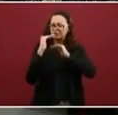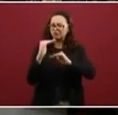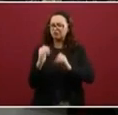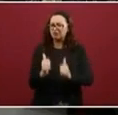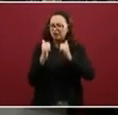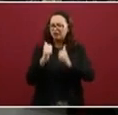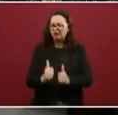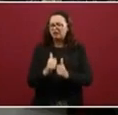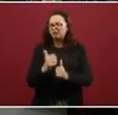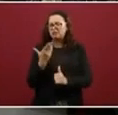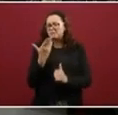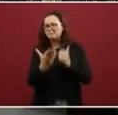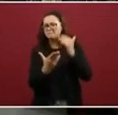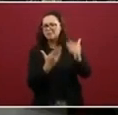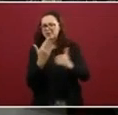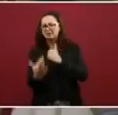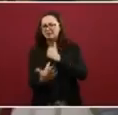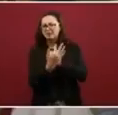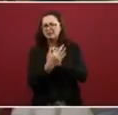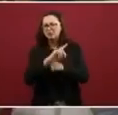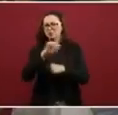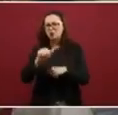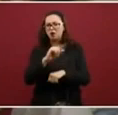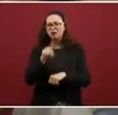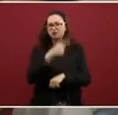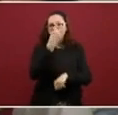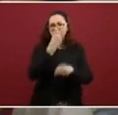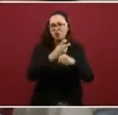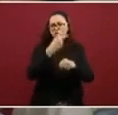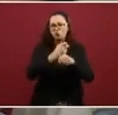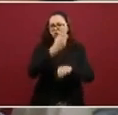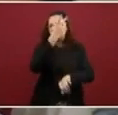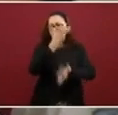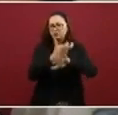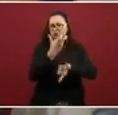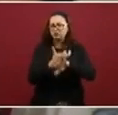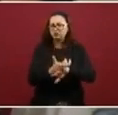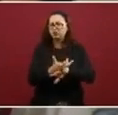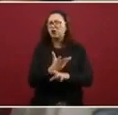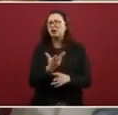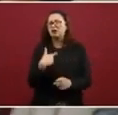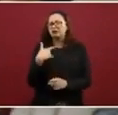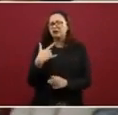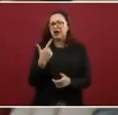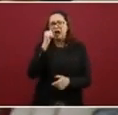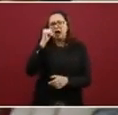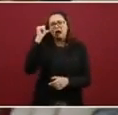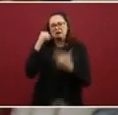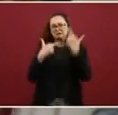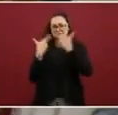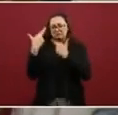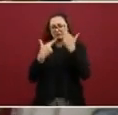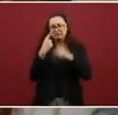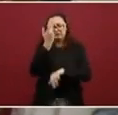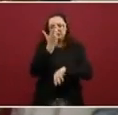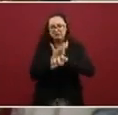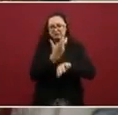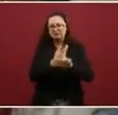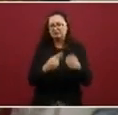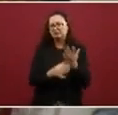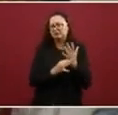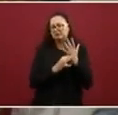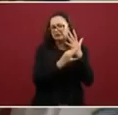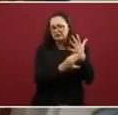estén solicitando asilo en los Estados Unidos. Ayer revisábamos las cifras que tiene Estados Unidos oficiales y decía